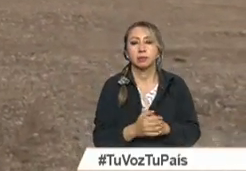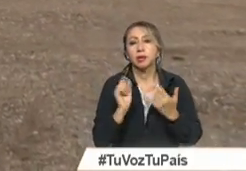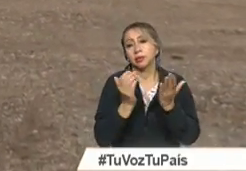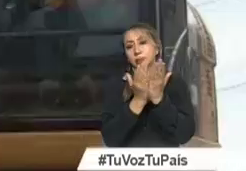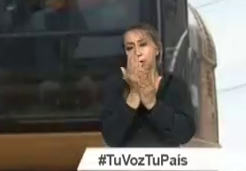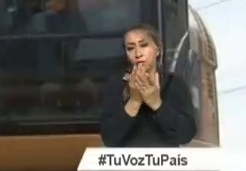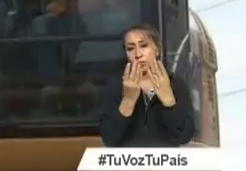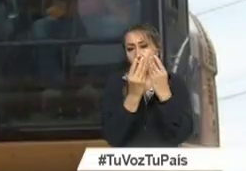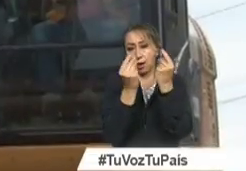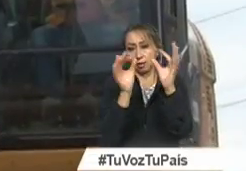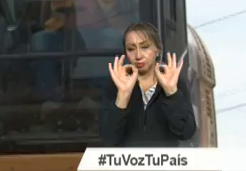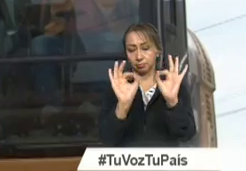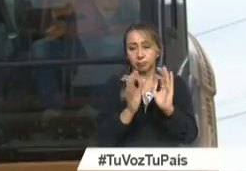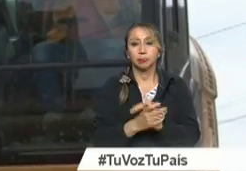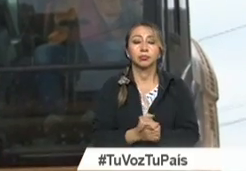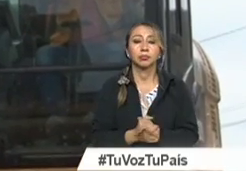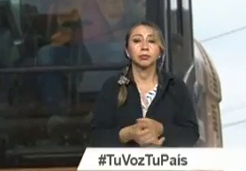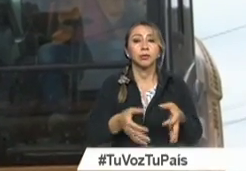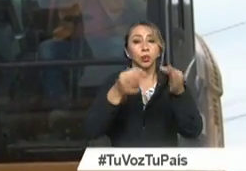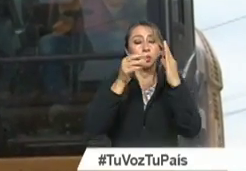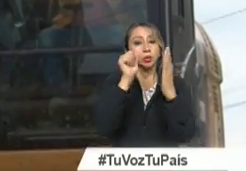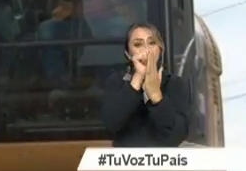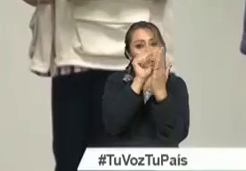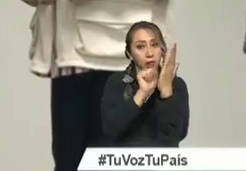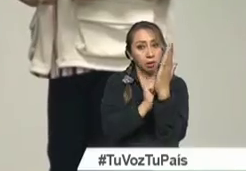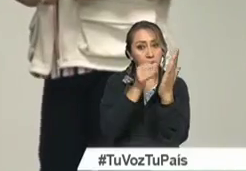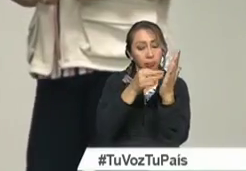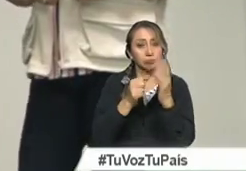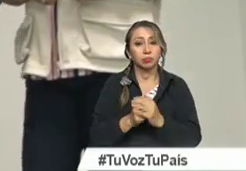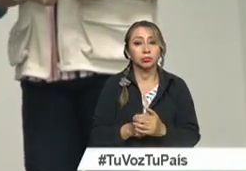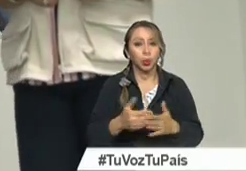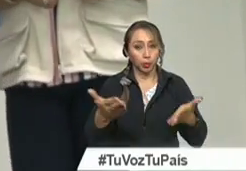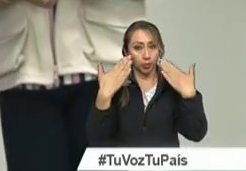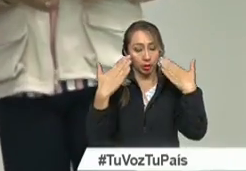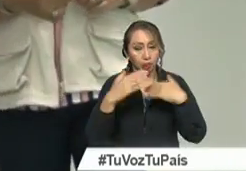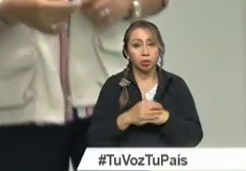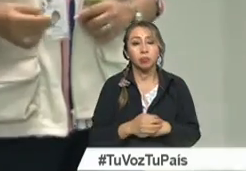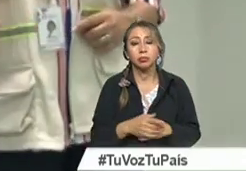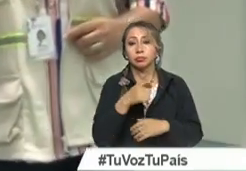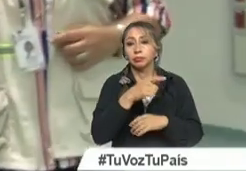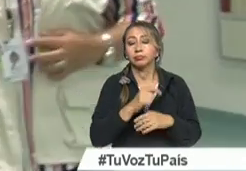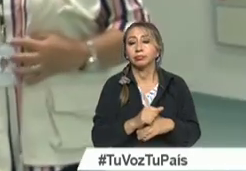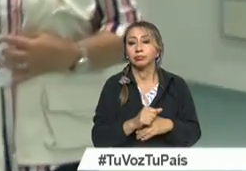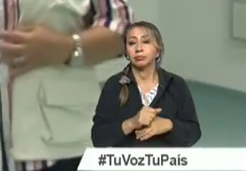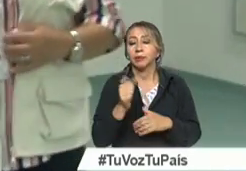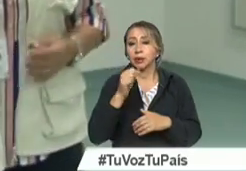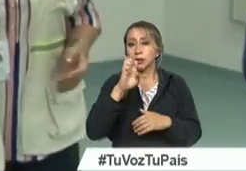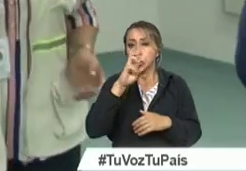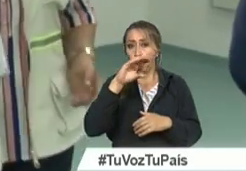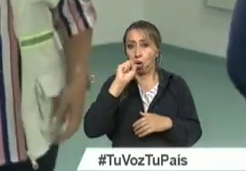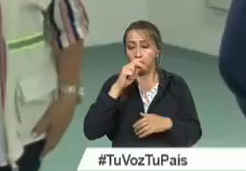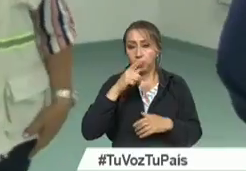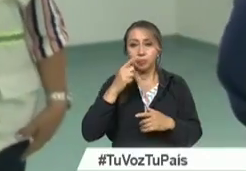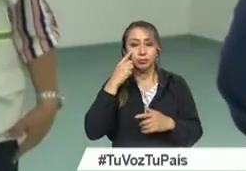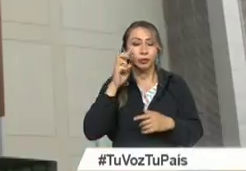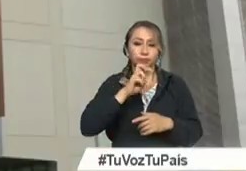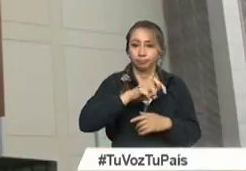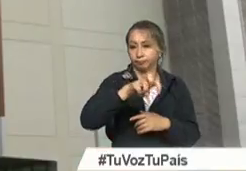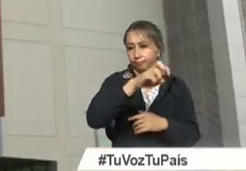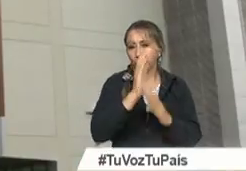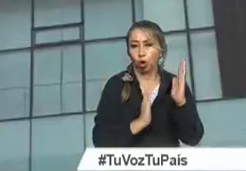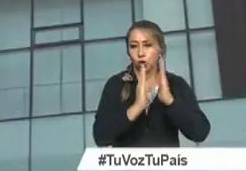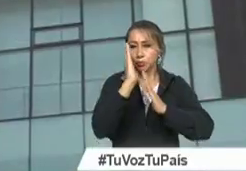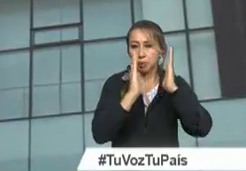calidad cumpliendo con su agenda de trabajo en el puerto principal la titular del sector recorrió el hospital abel gilbert pontón